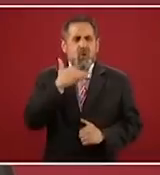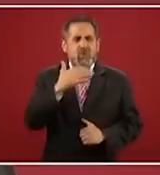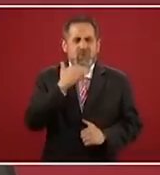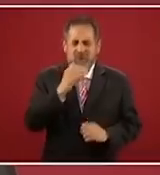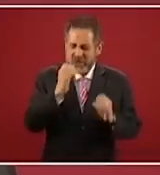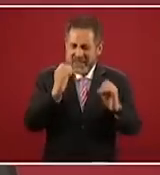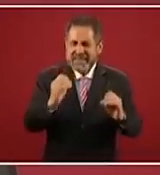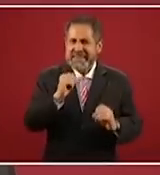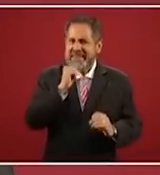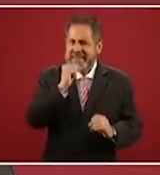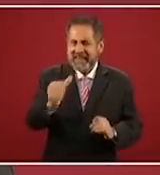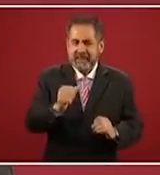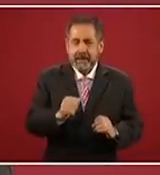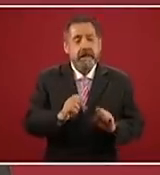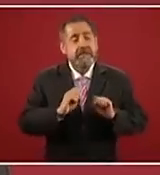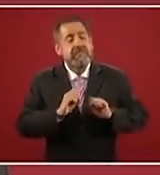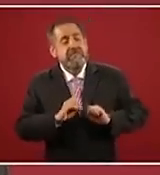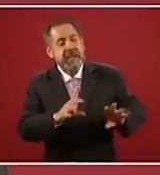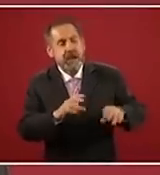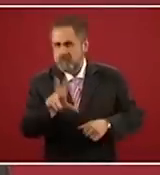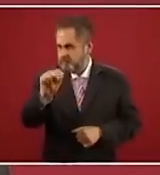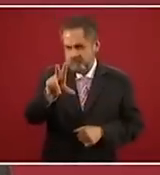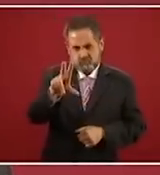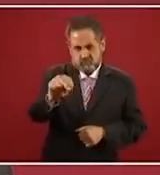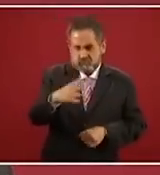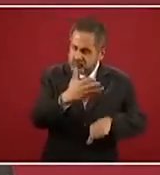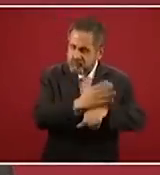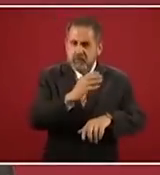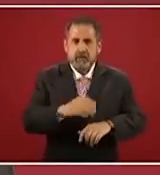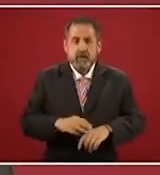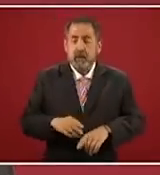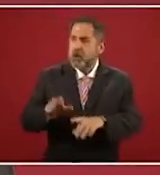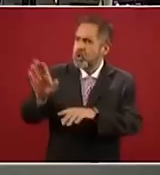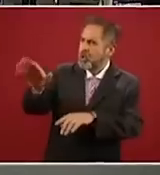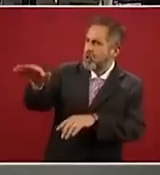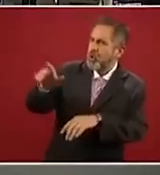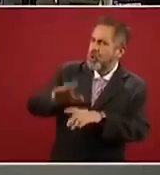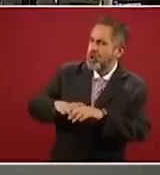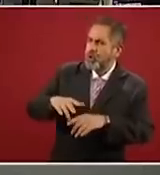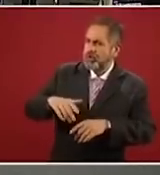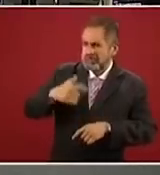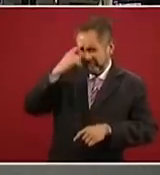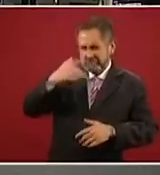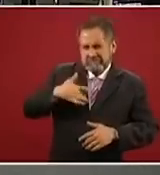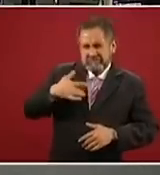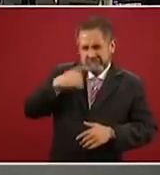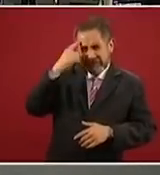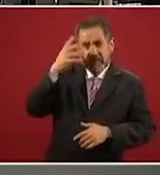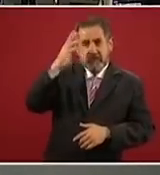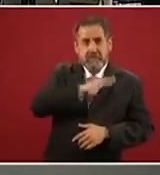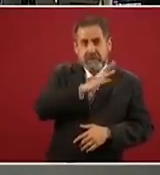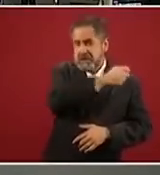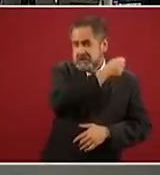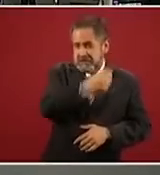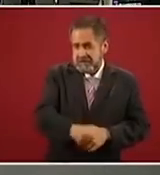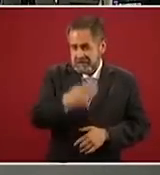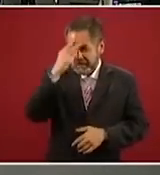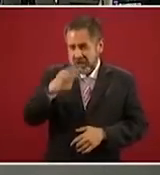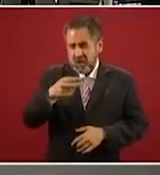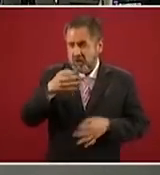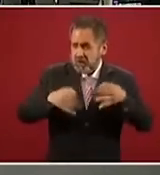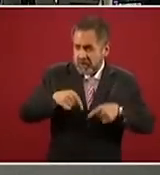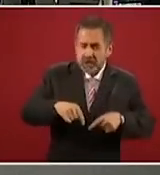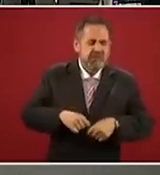corrupción, cero impunidad. ¿Confía en que Emilio Lozoya sea extraditado a nuestro país? Yo pienso que sí,